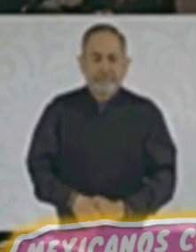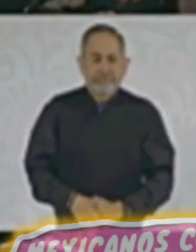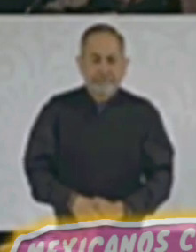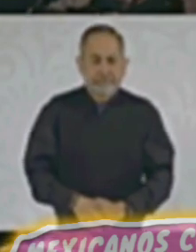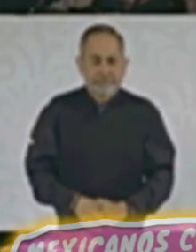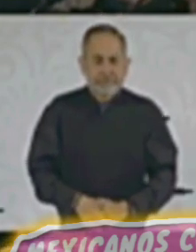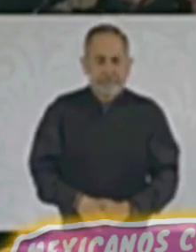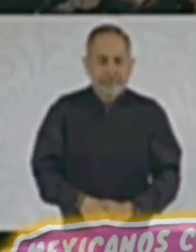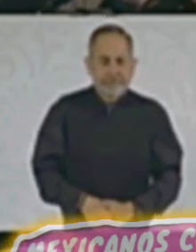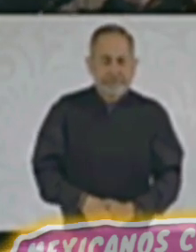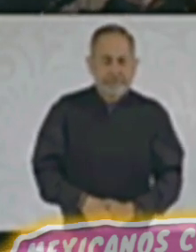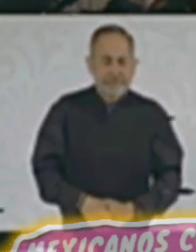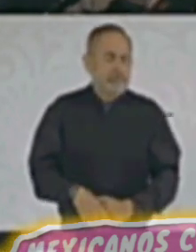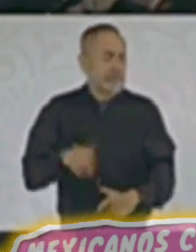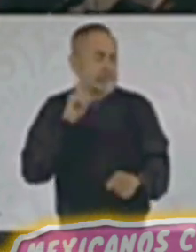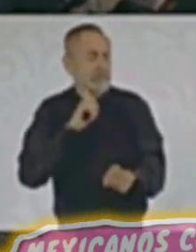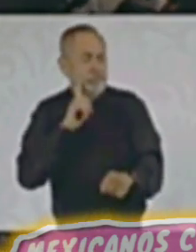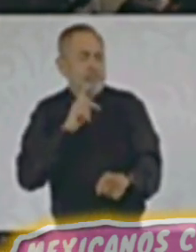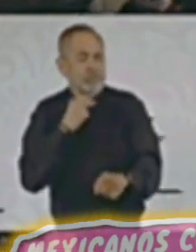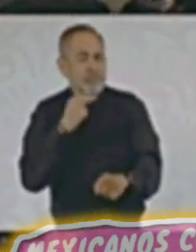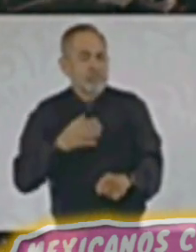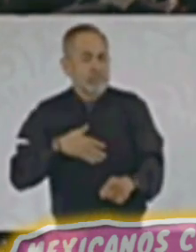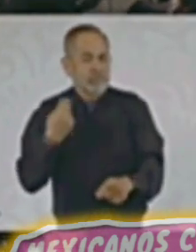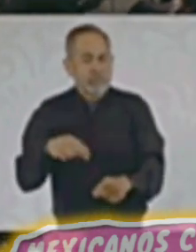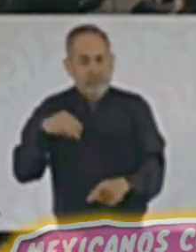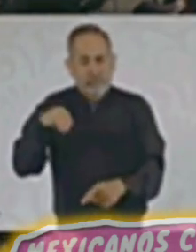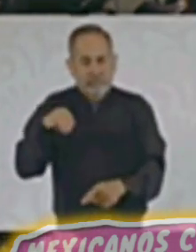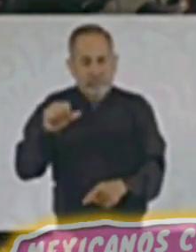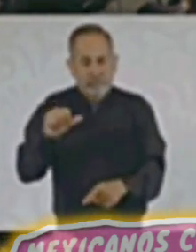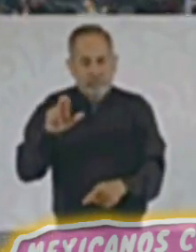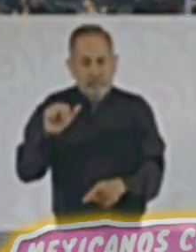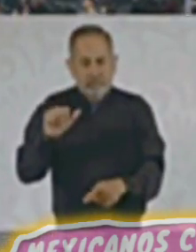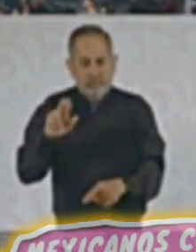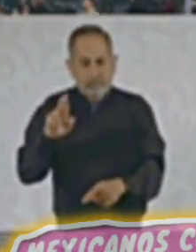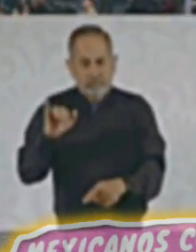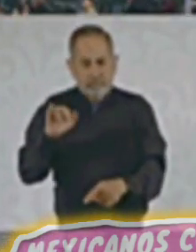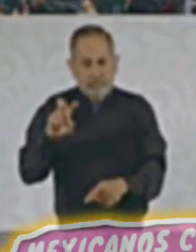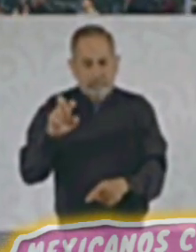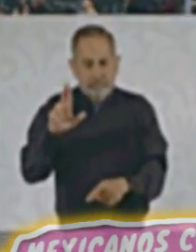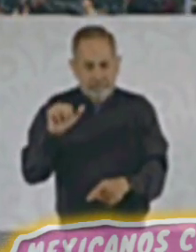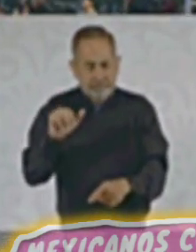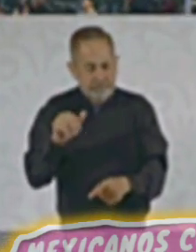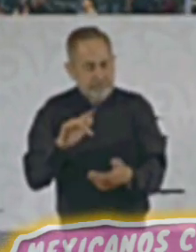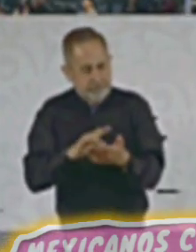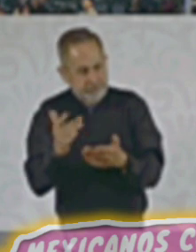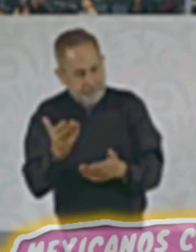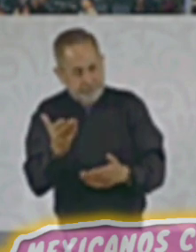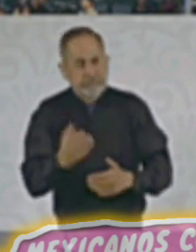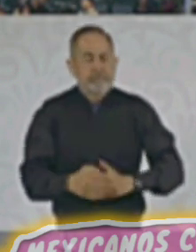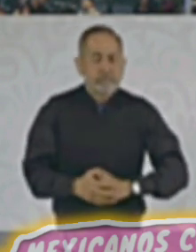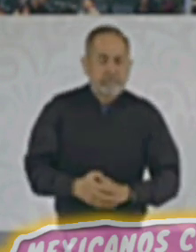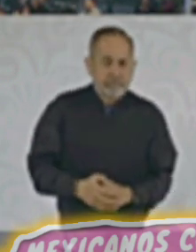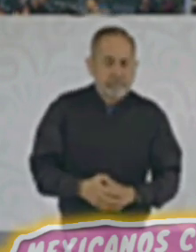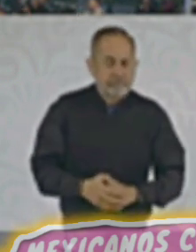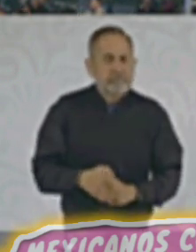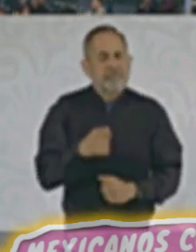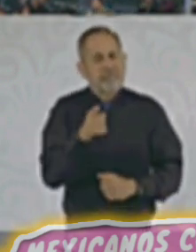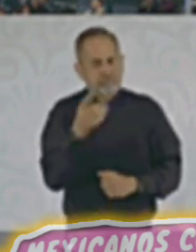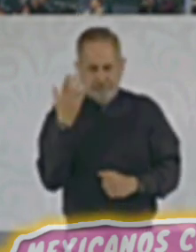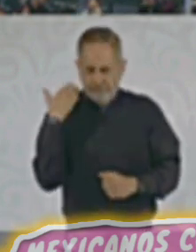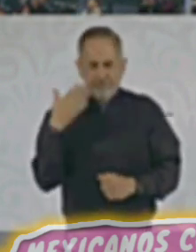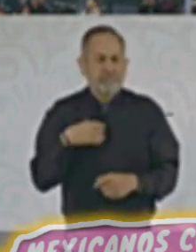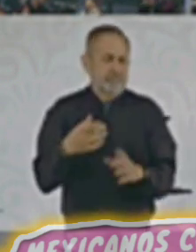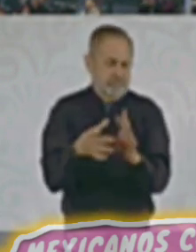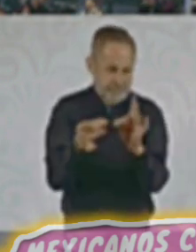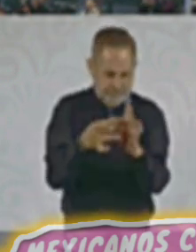Gracias, Presidenta. Mara Rivera, de Enfoque Noticias NRM. Bueno, ya ha explicado y ya conocemos